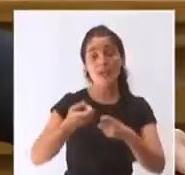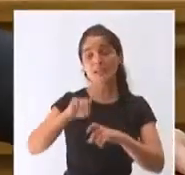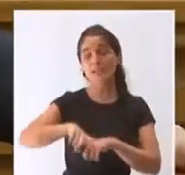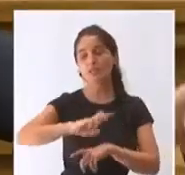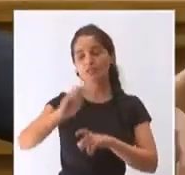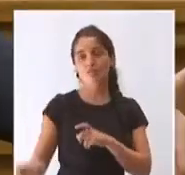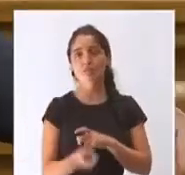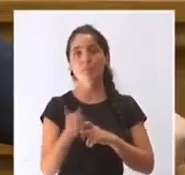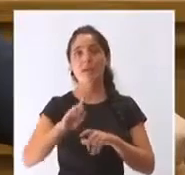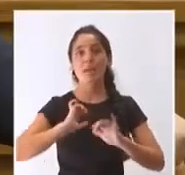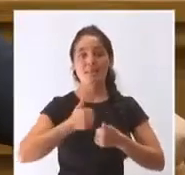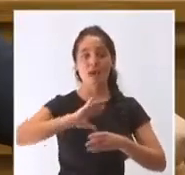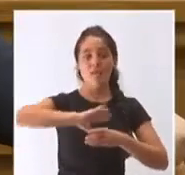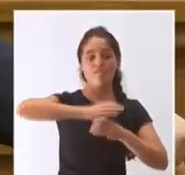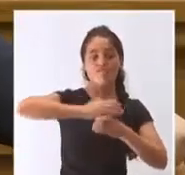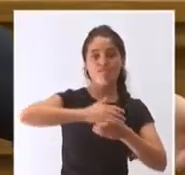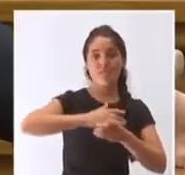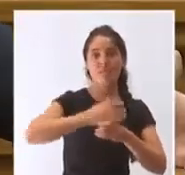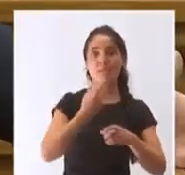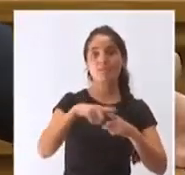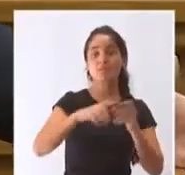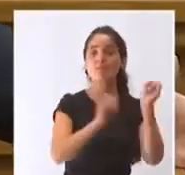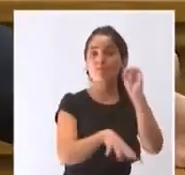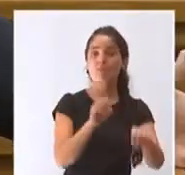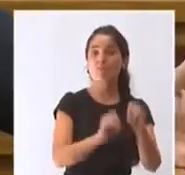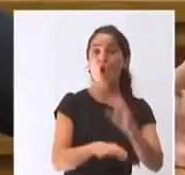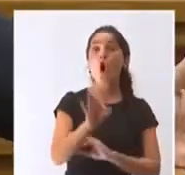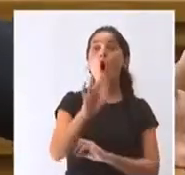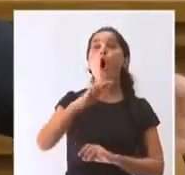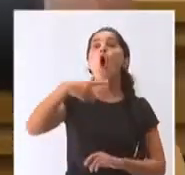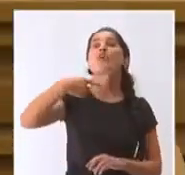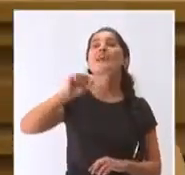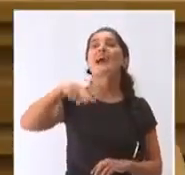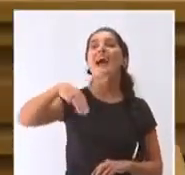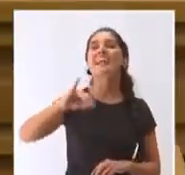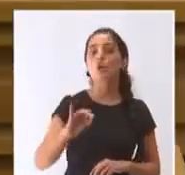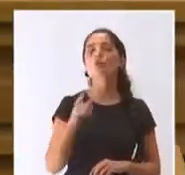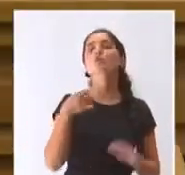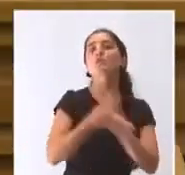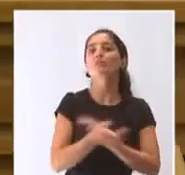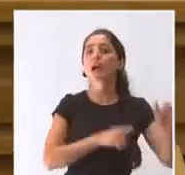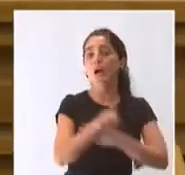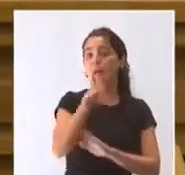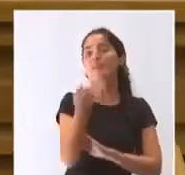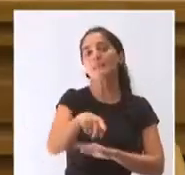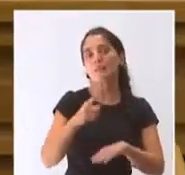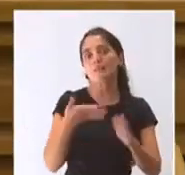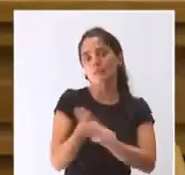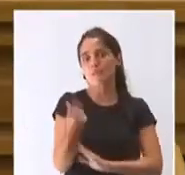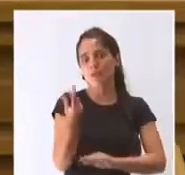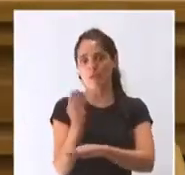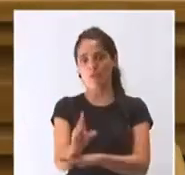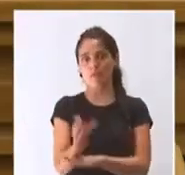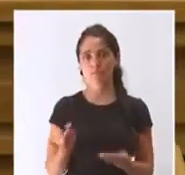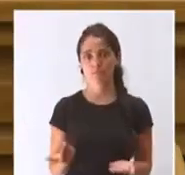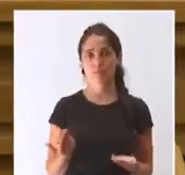selectiva de la materia orgánica es un avance más que supone inversión y para esto encima no hay realmente espacios